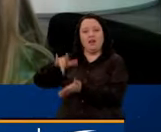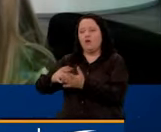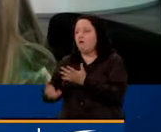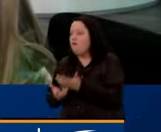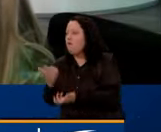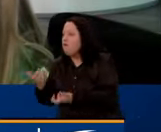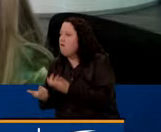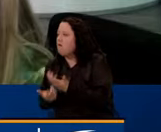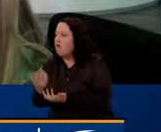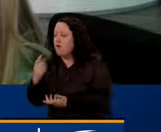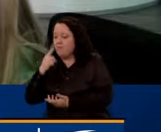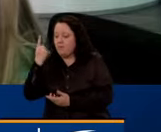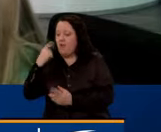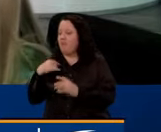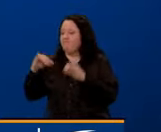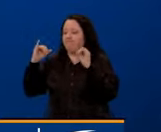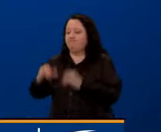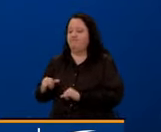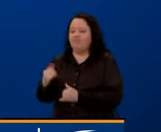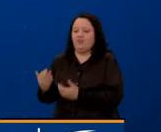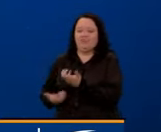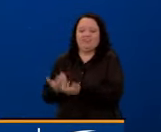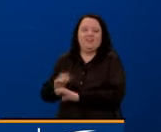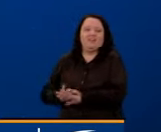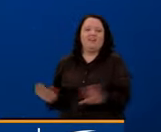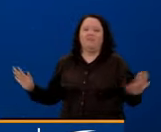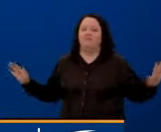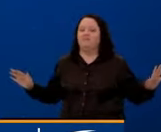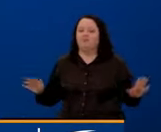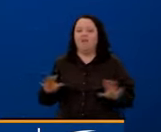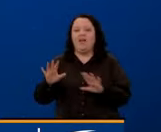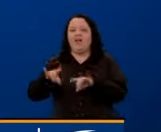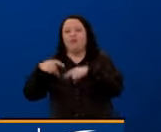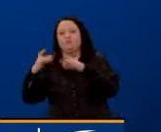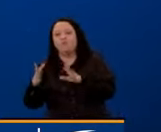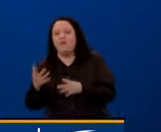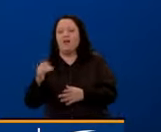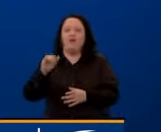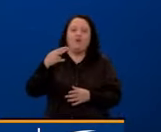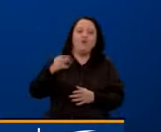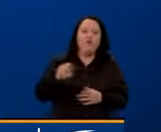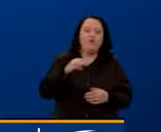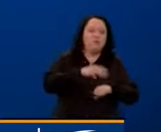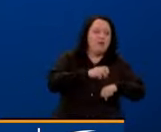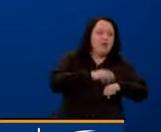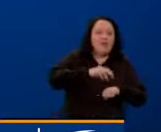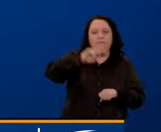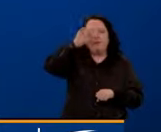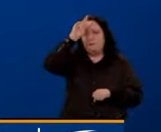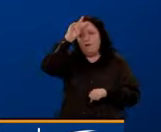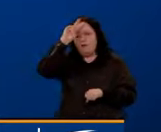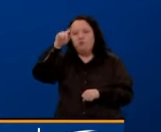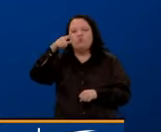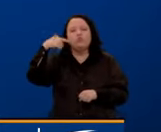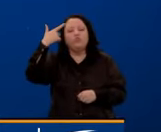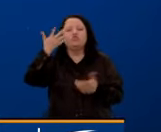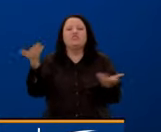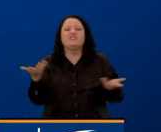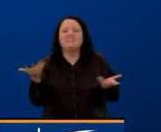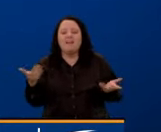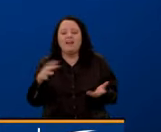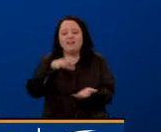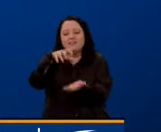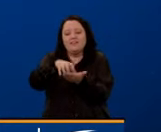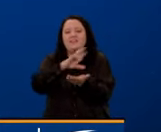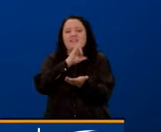Ya me quedé en este mundo Australia Hong Kong Miami Perú Londres Dónde está ubicado su restaurante cuénteme de este